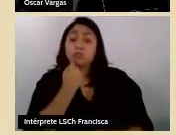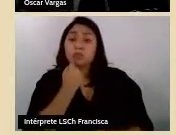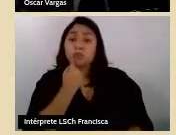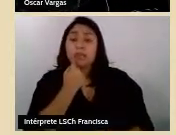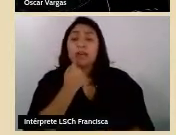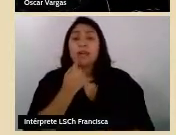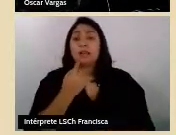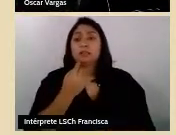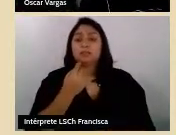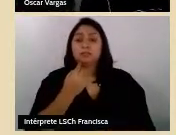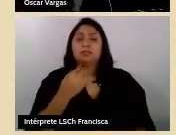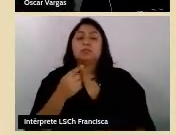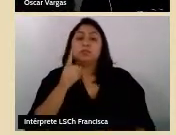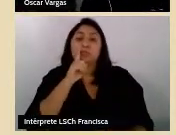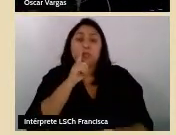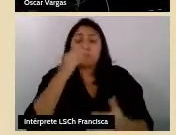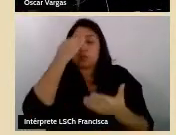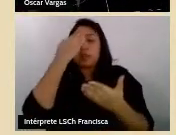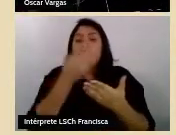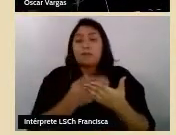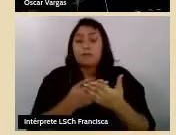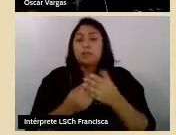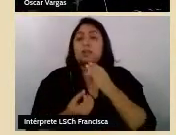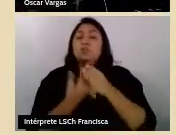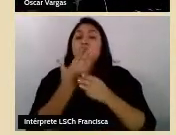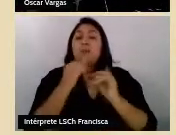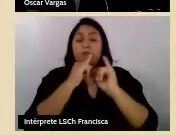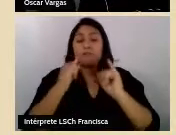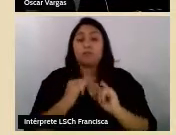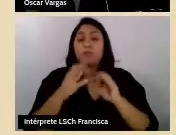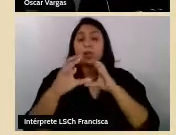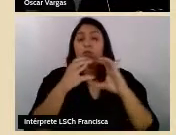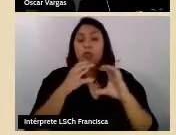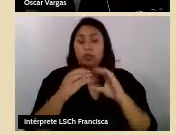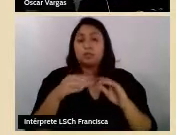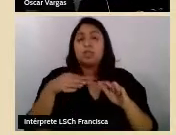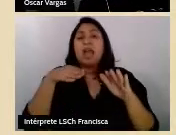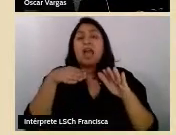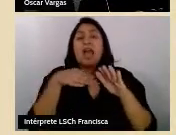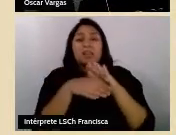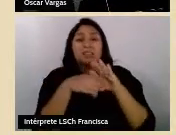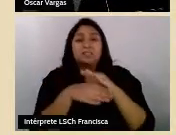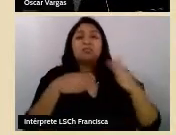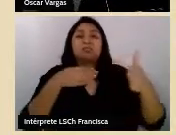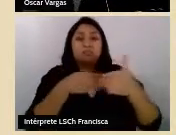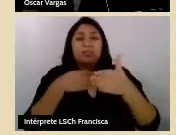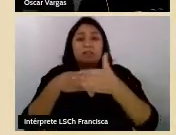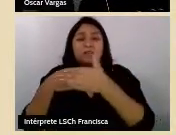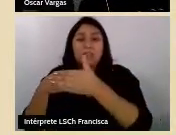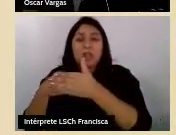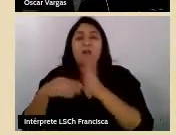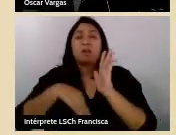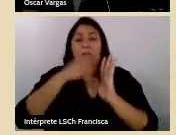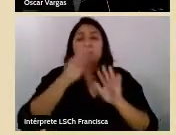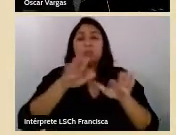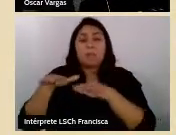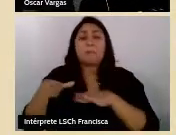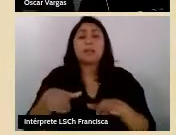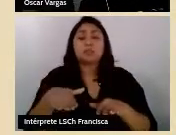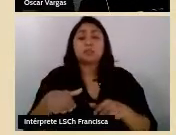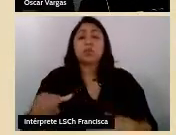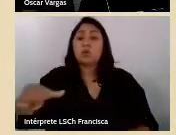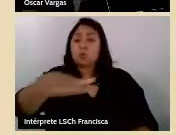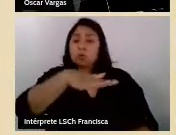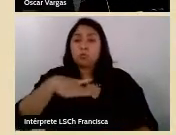formas de comunicación, porque los accesos son limitados en la mayoría de los espacios comunes o públicos. Imagina